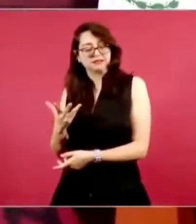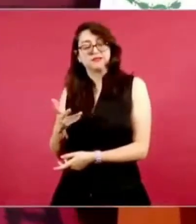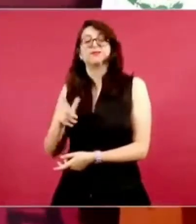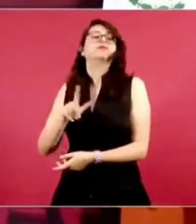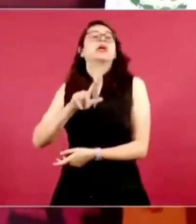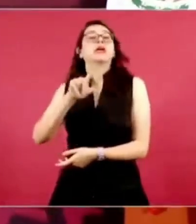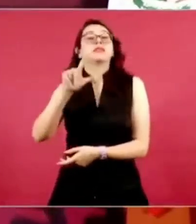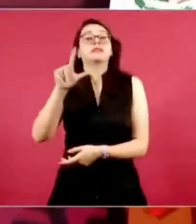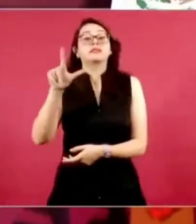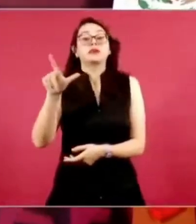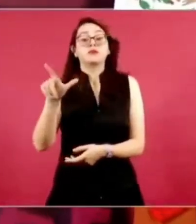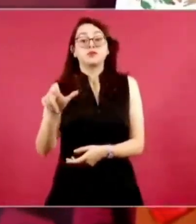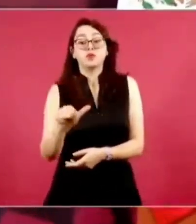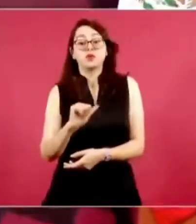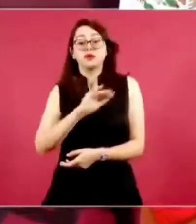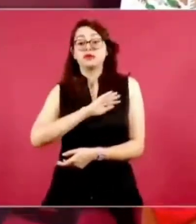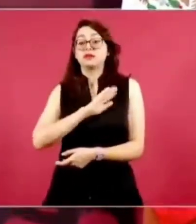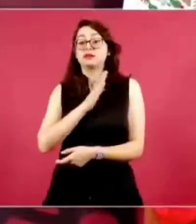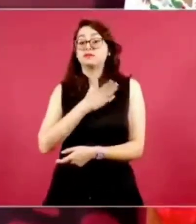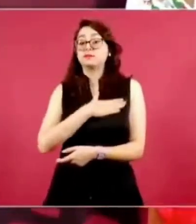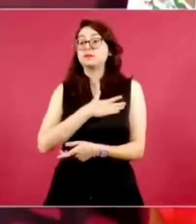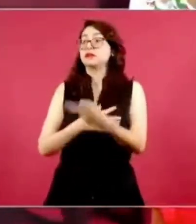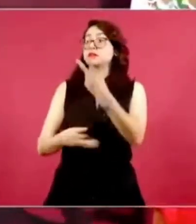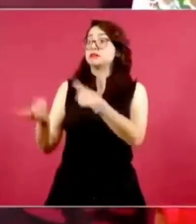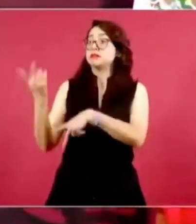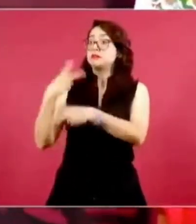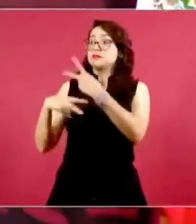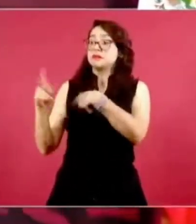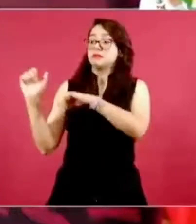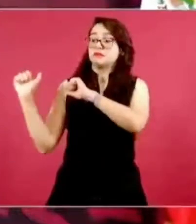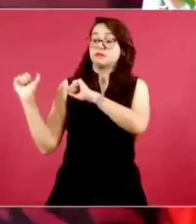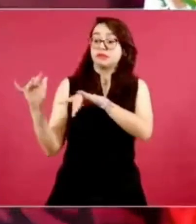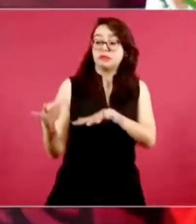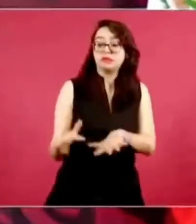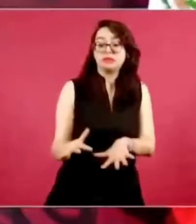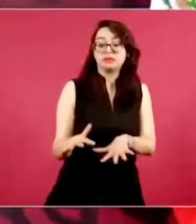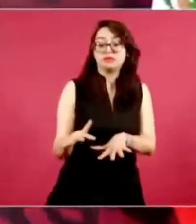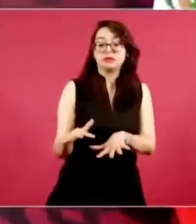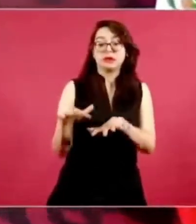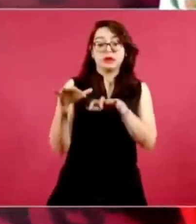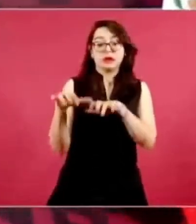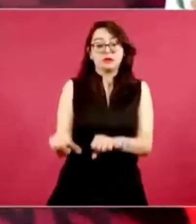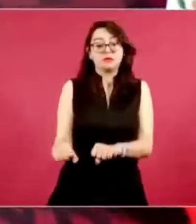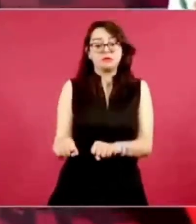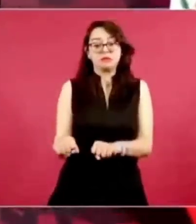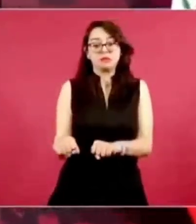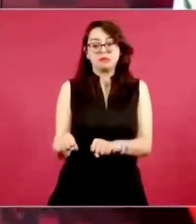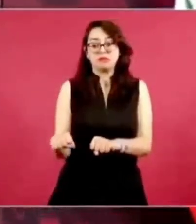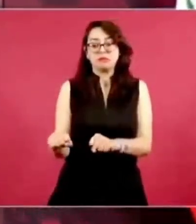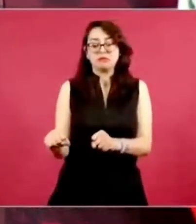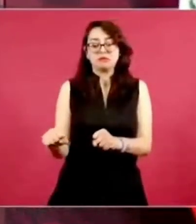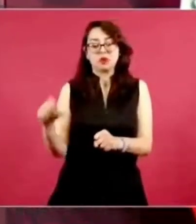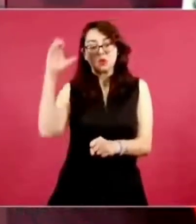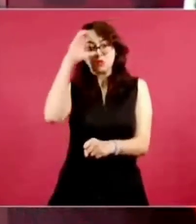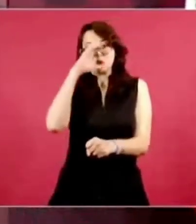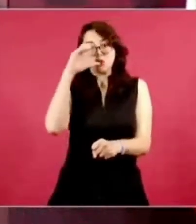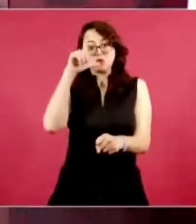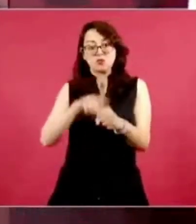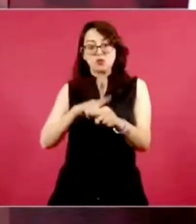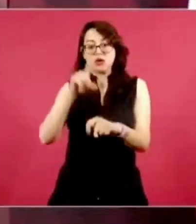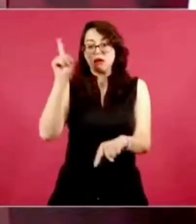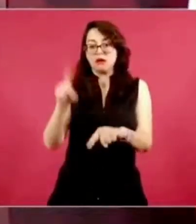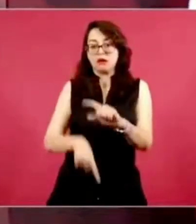Eso se transmitió de generación en generación y es parte de lo que somos,